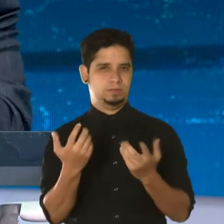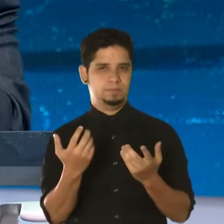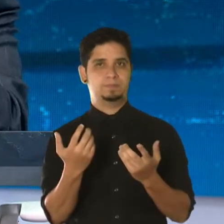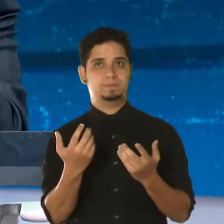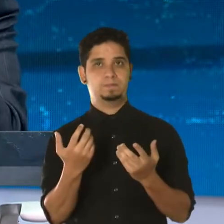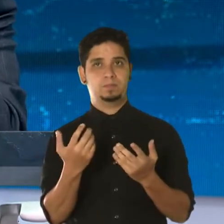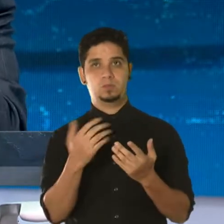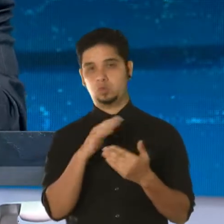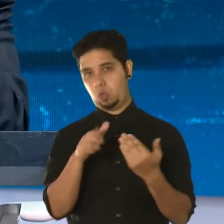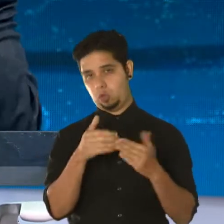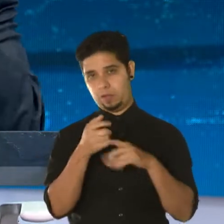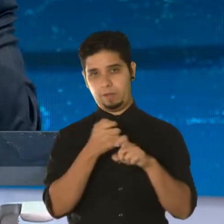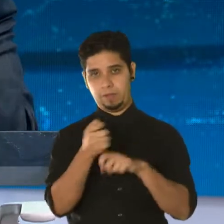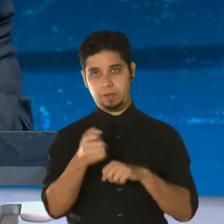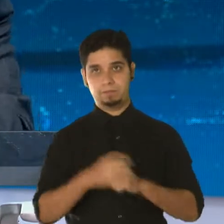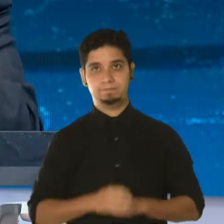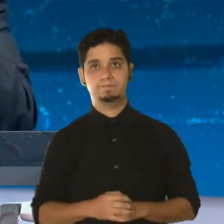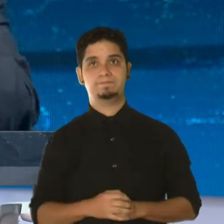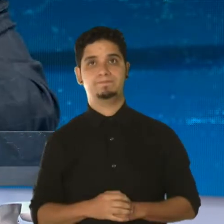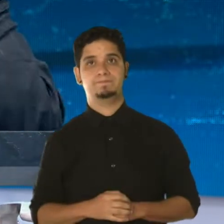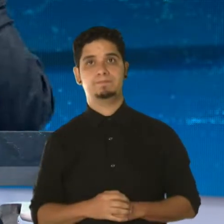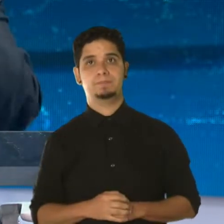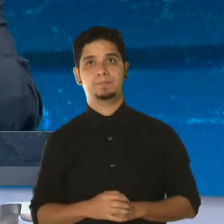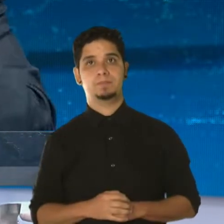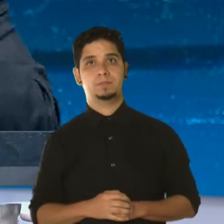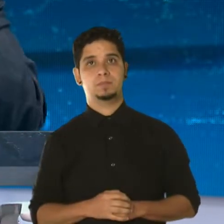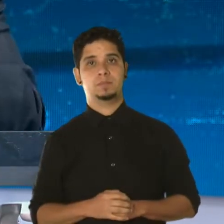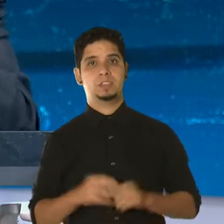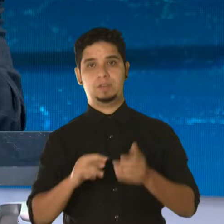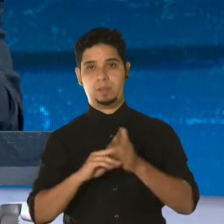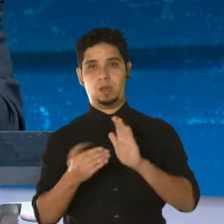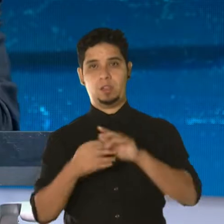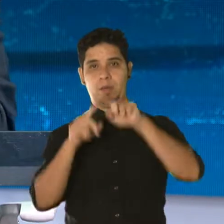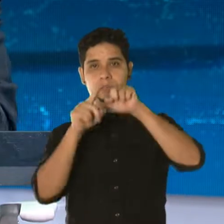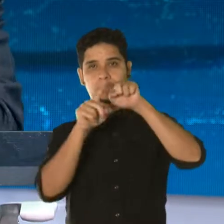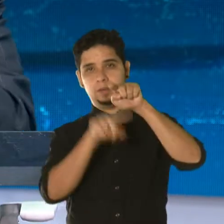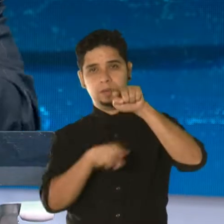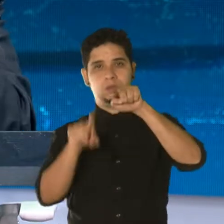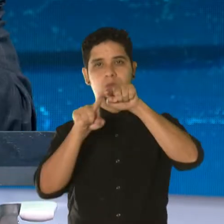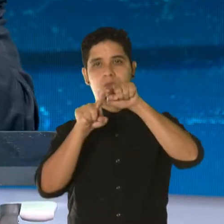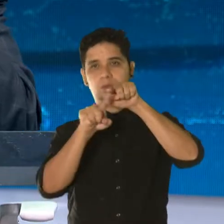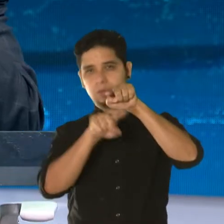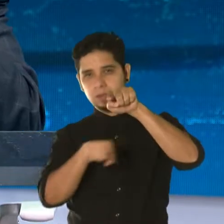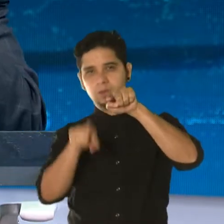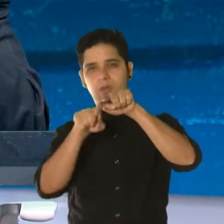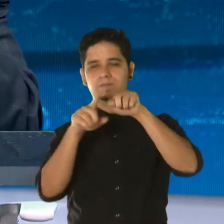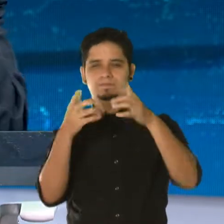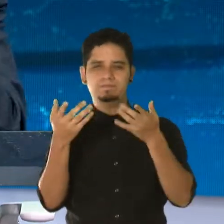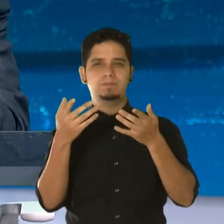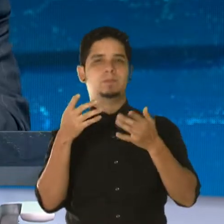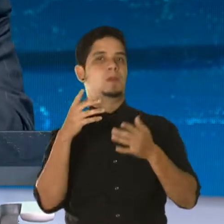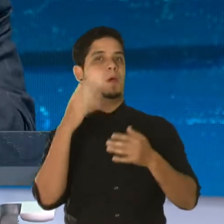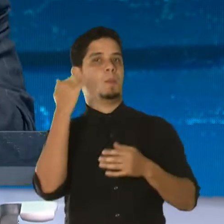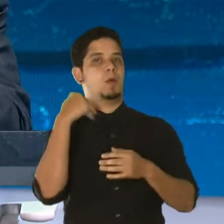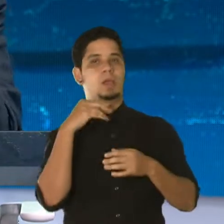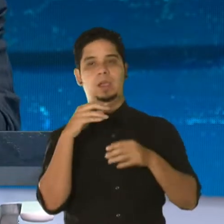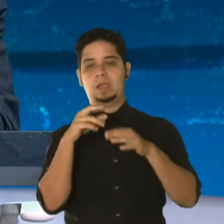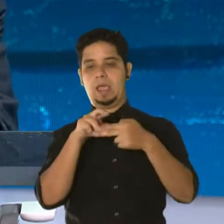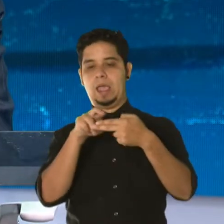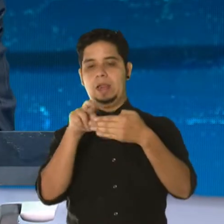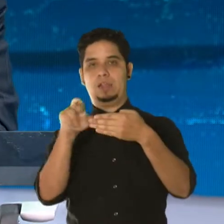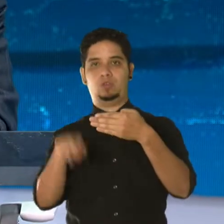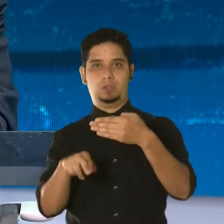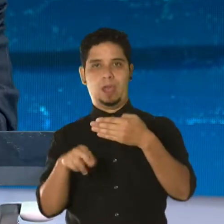se afecta más y vuelve otra vez el círculo, porque entonces el resultado, la